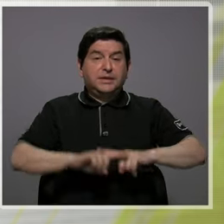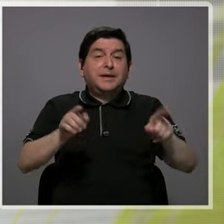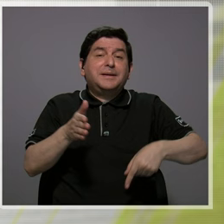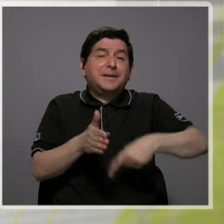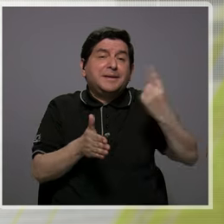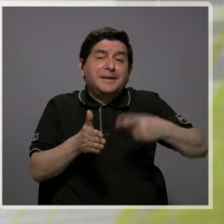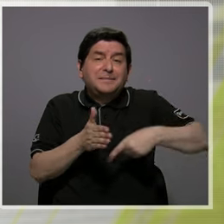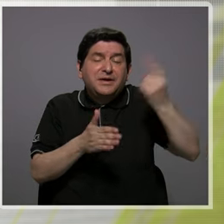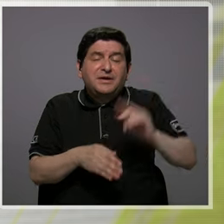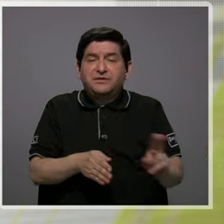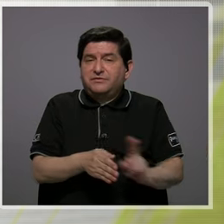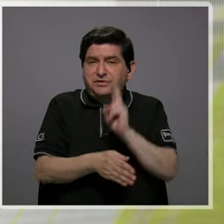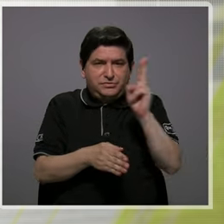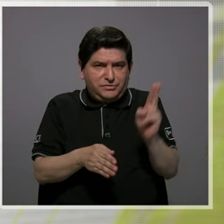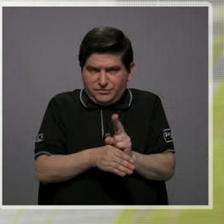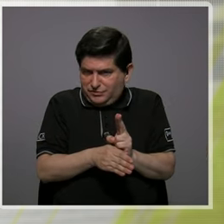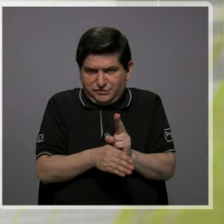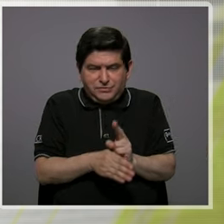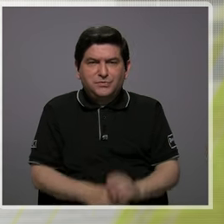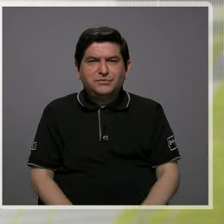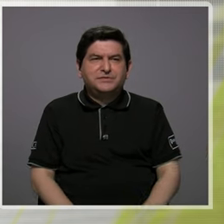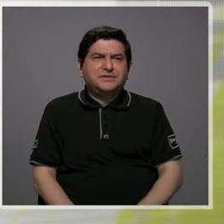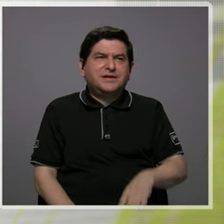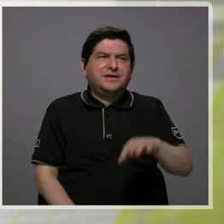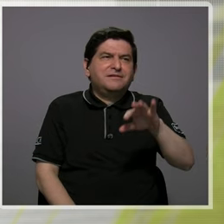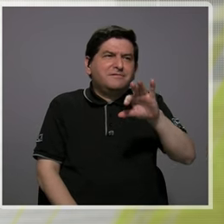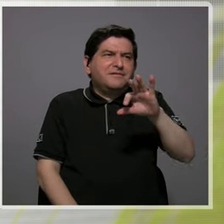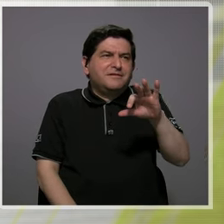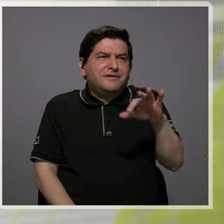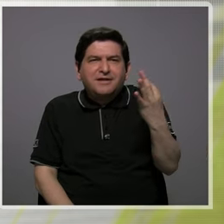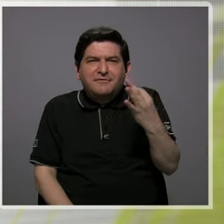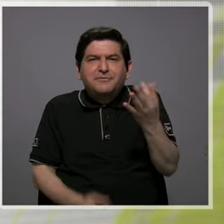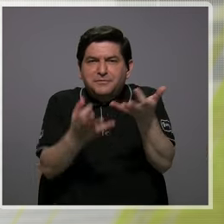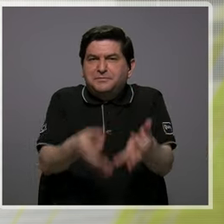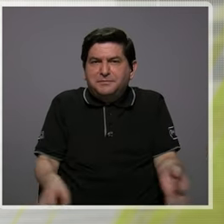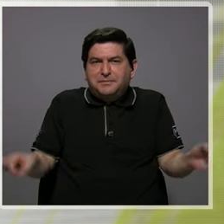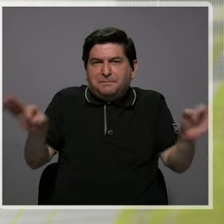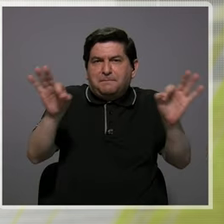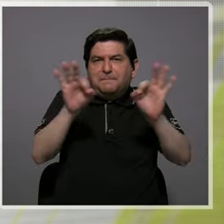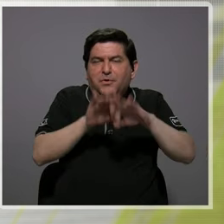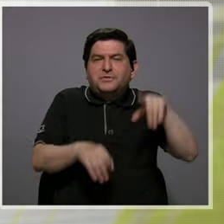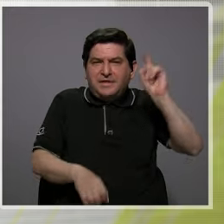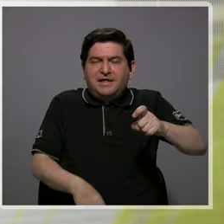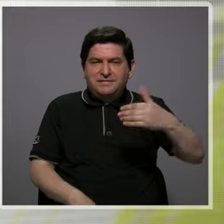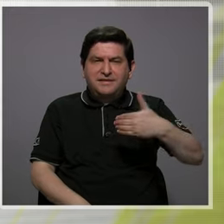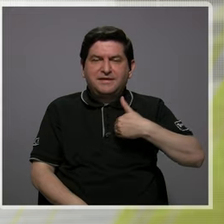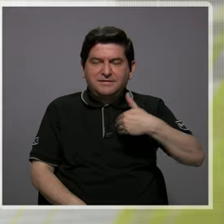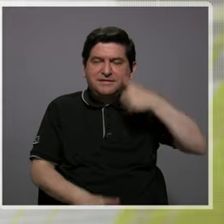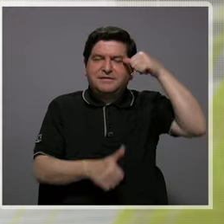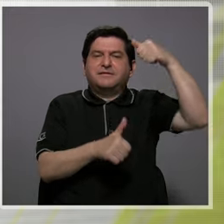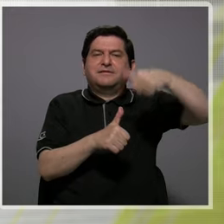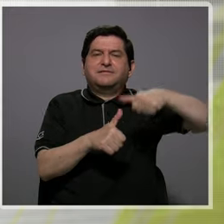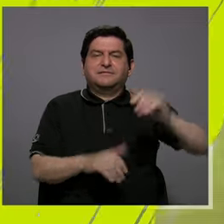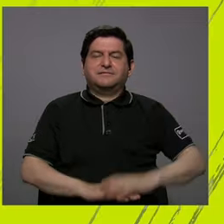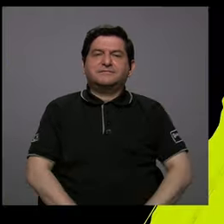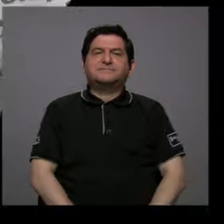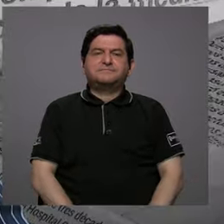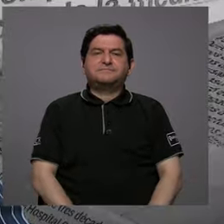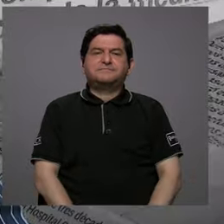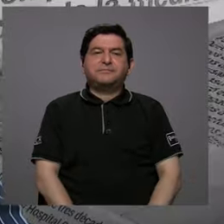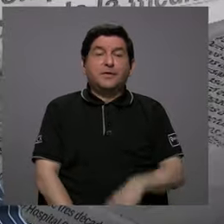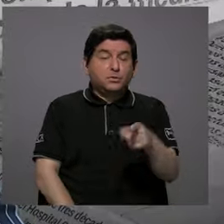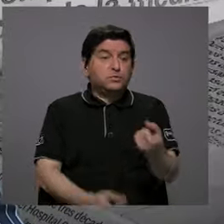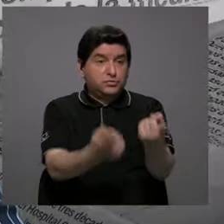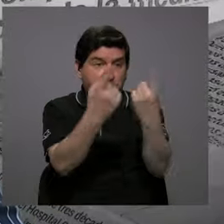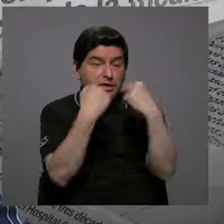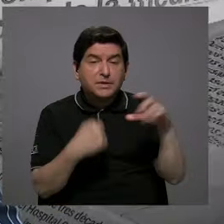a veces no se utiliza con la necesidad o o con la importan que debemos tenerla en cuenta eh usted